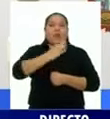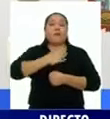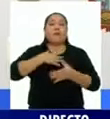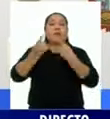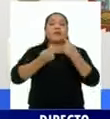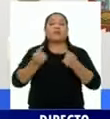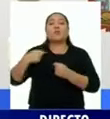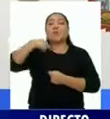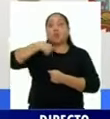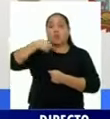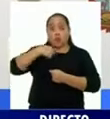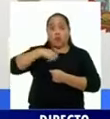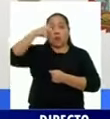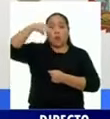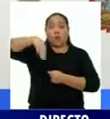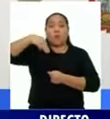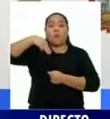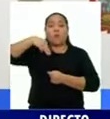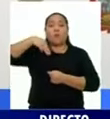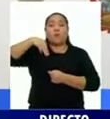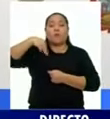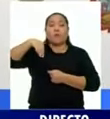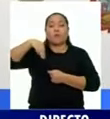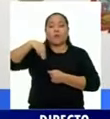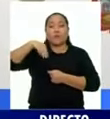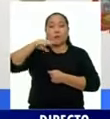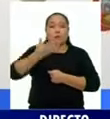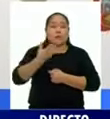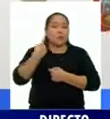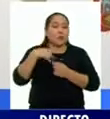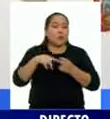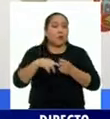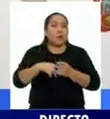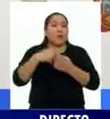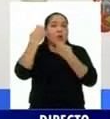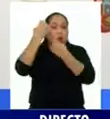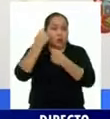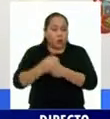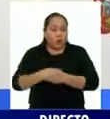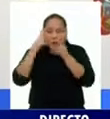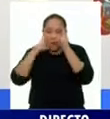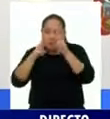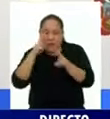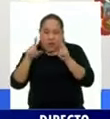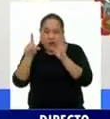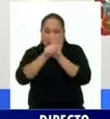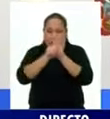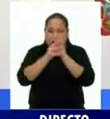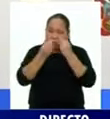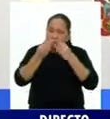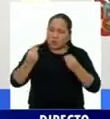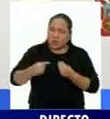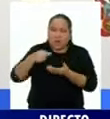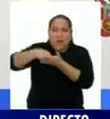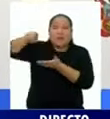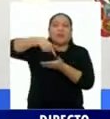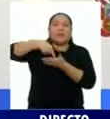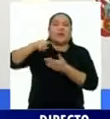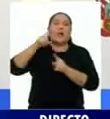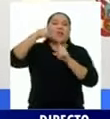Ministerio de Economía y Finanzas, hemos tenido que observar varias leyes, hemos tenido que mandarlas varias al